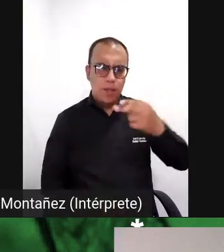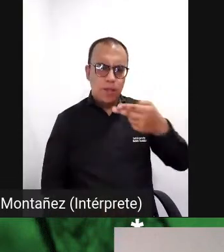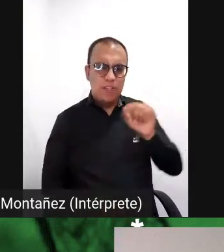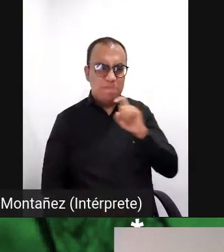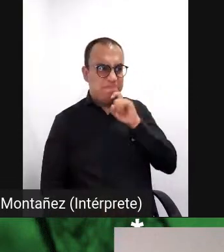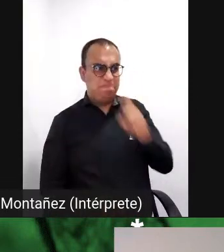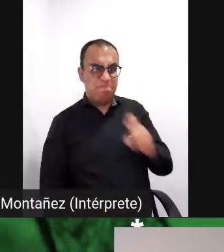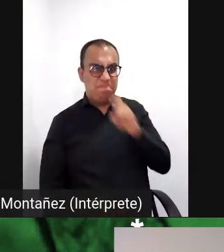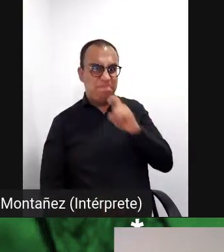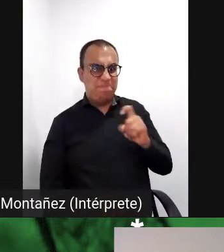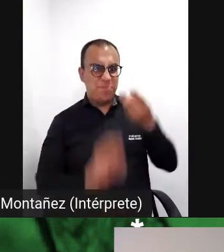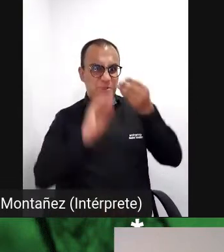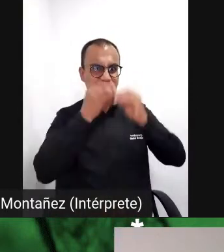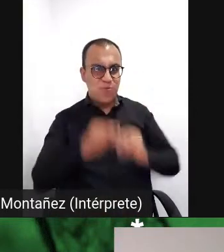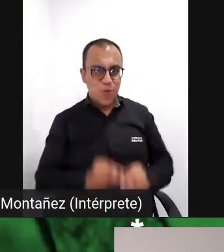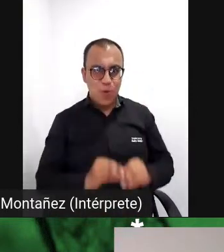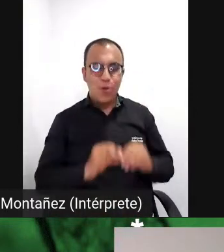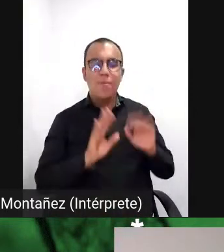por